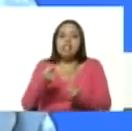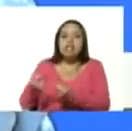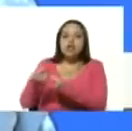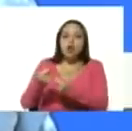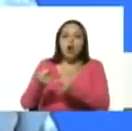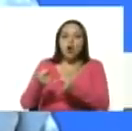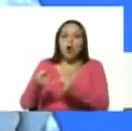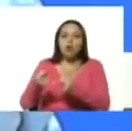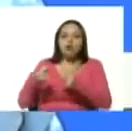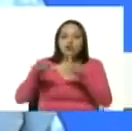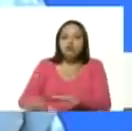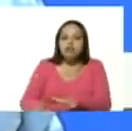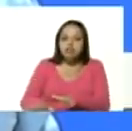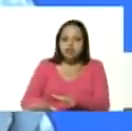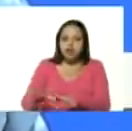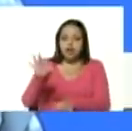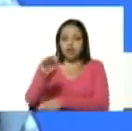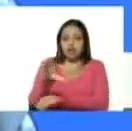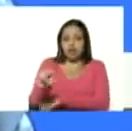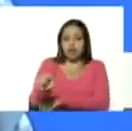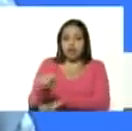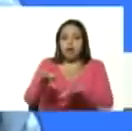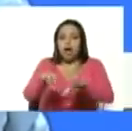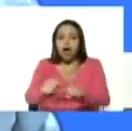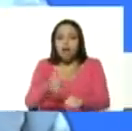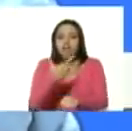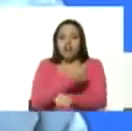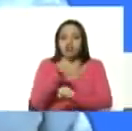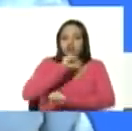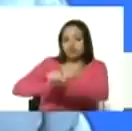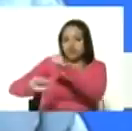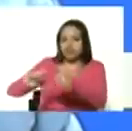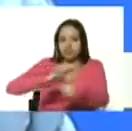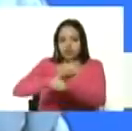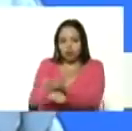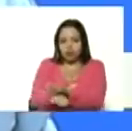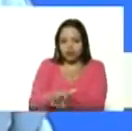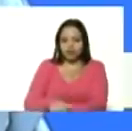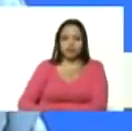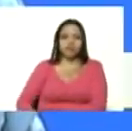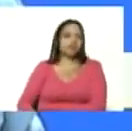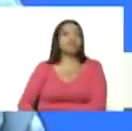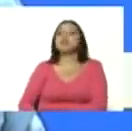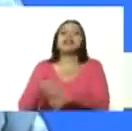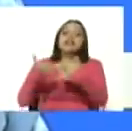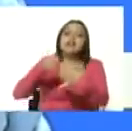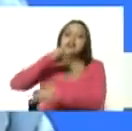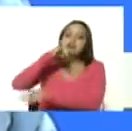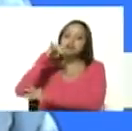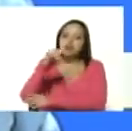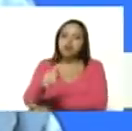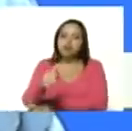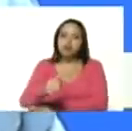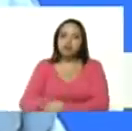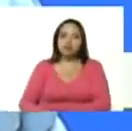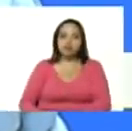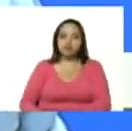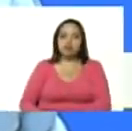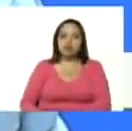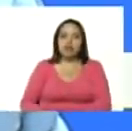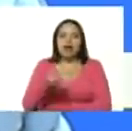OFAC para comprar vacunas contra COVID. Sí. Ya que esta denuncia pone en